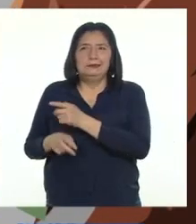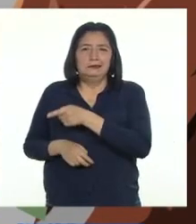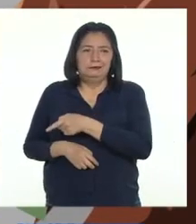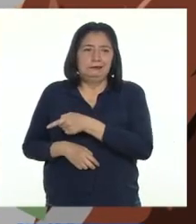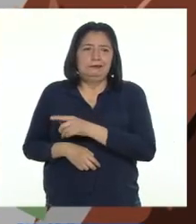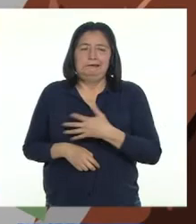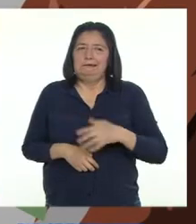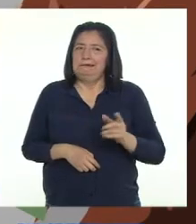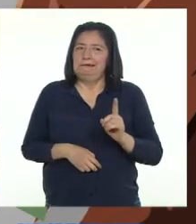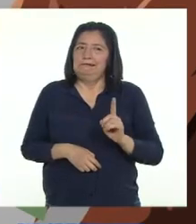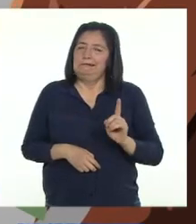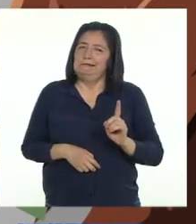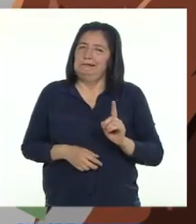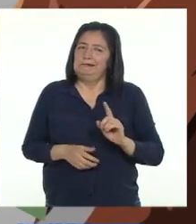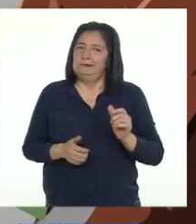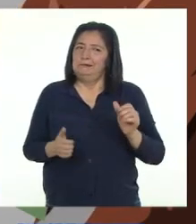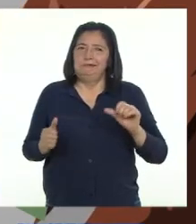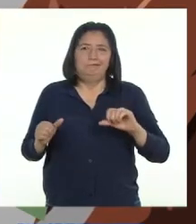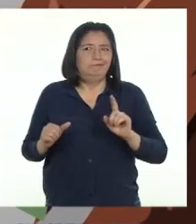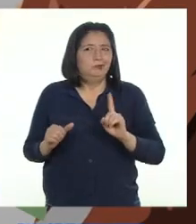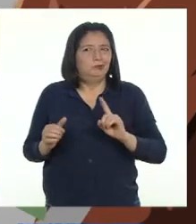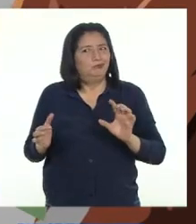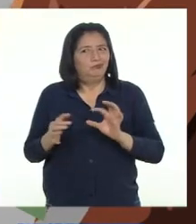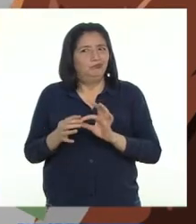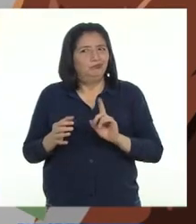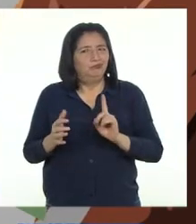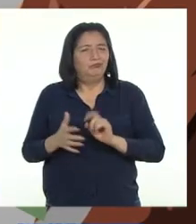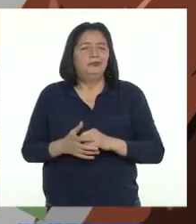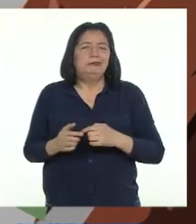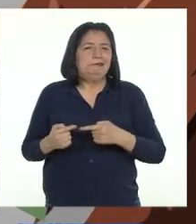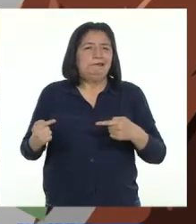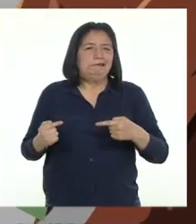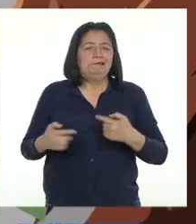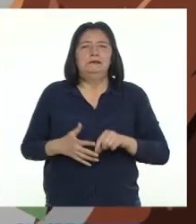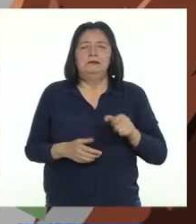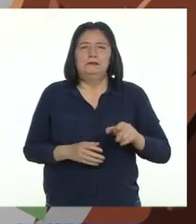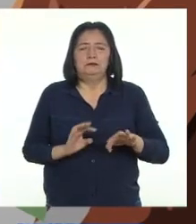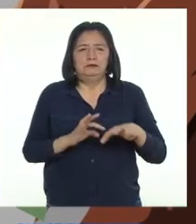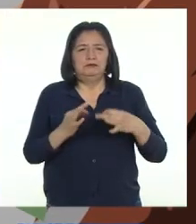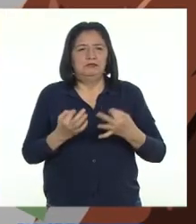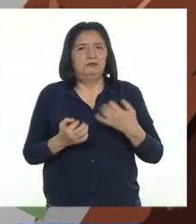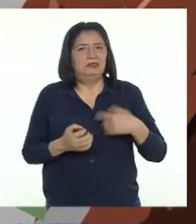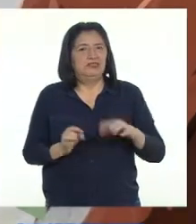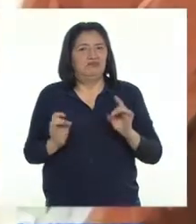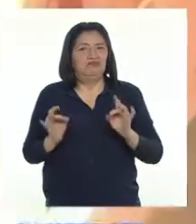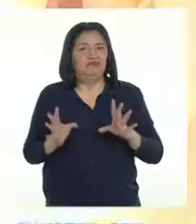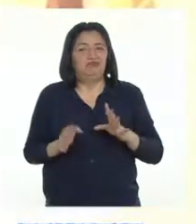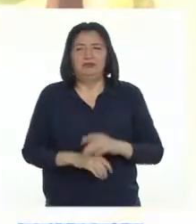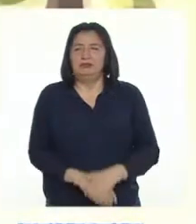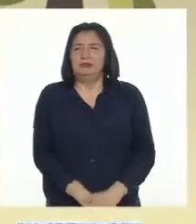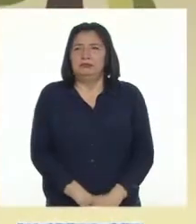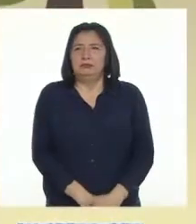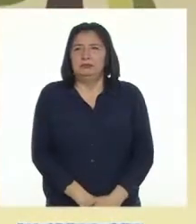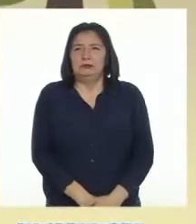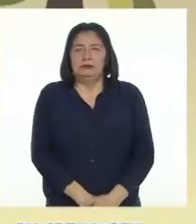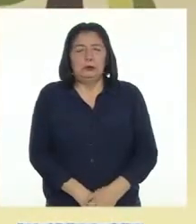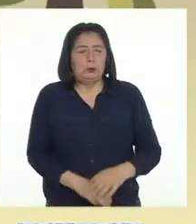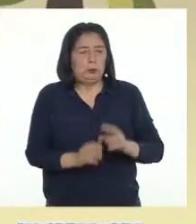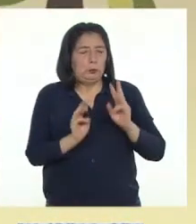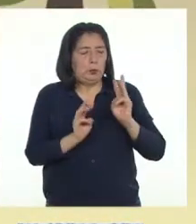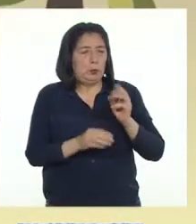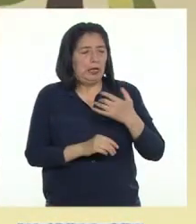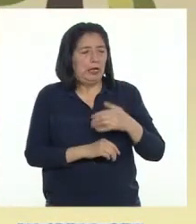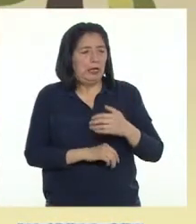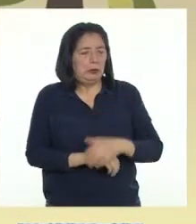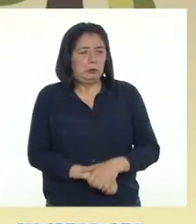Vizcachas nos llevamos muy mal. Nuestras familias se odian. ¡Wow,